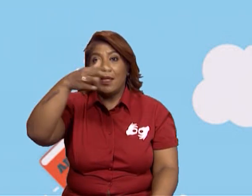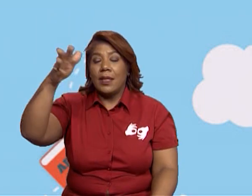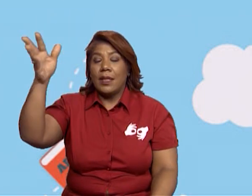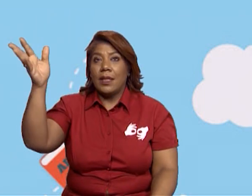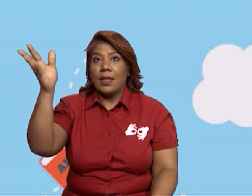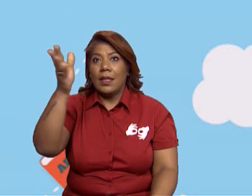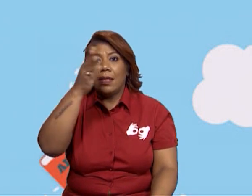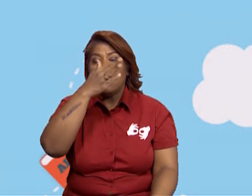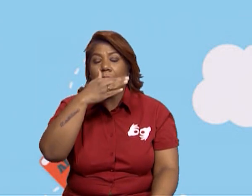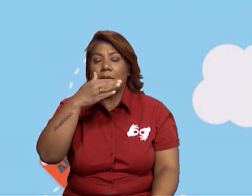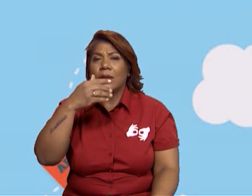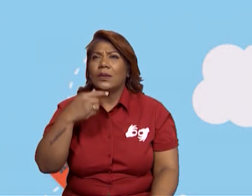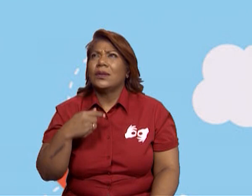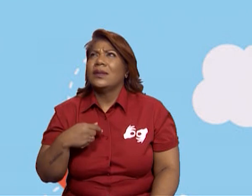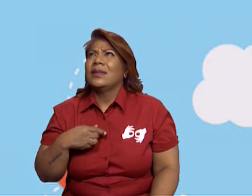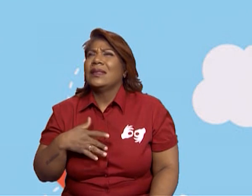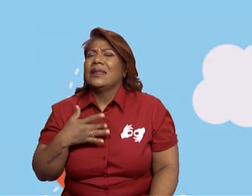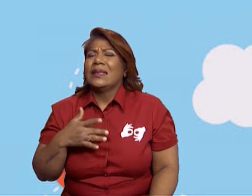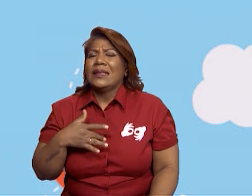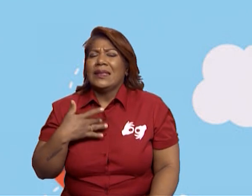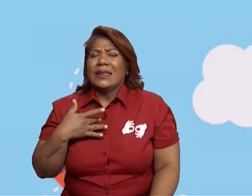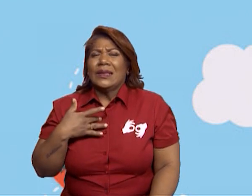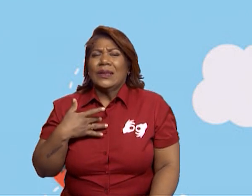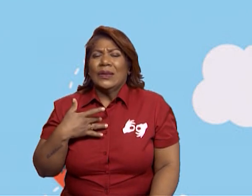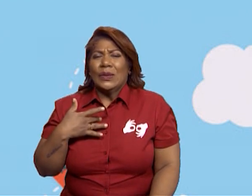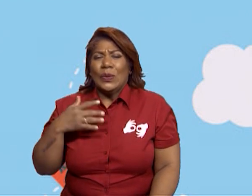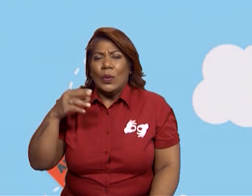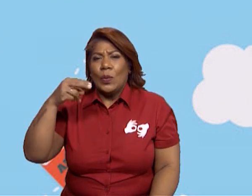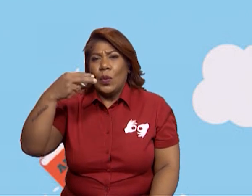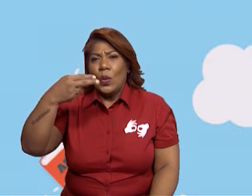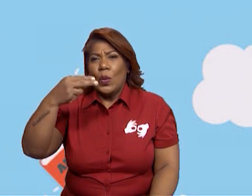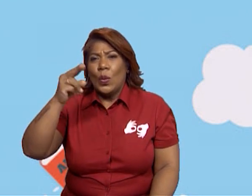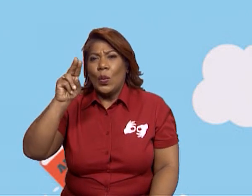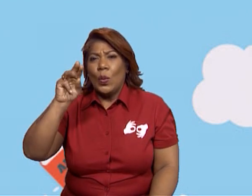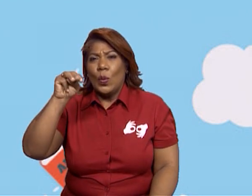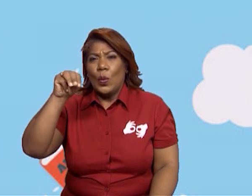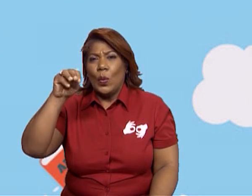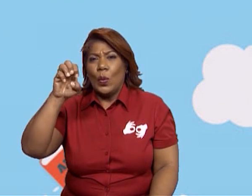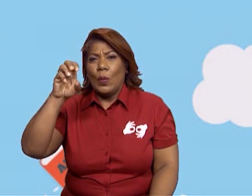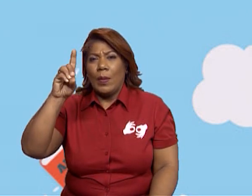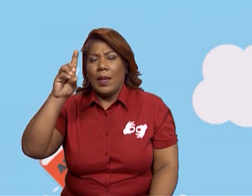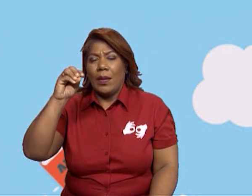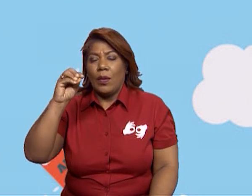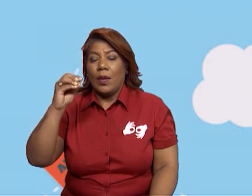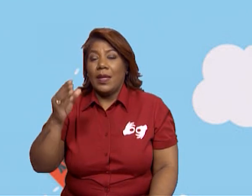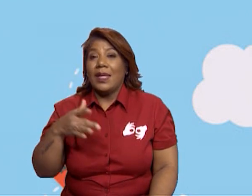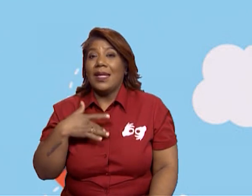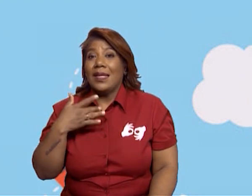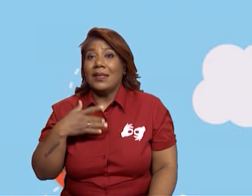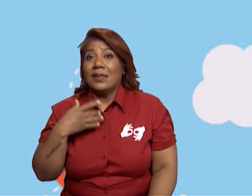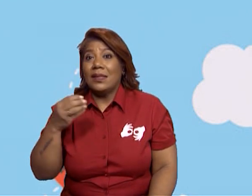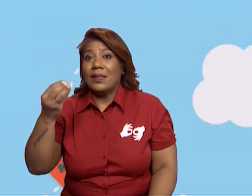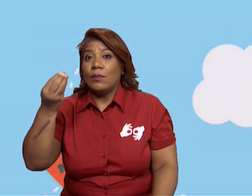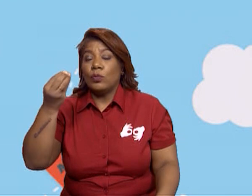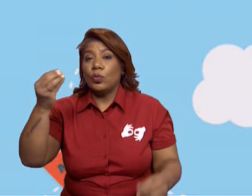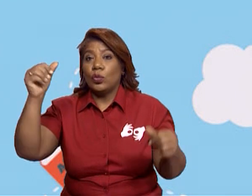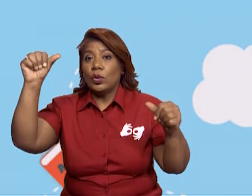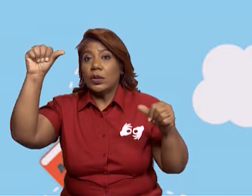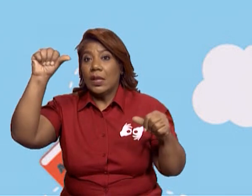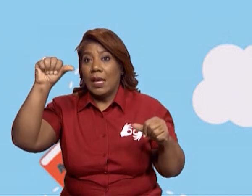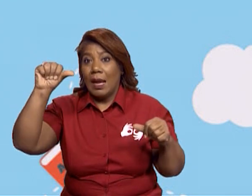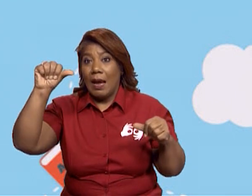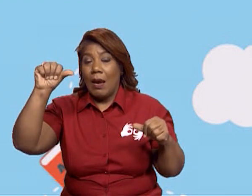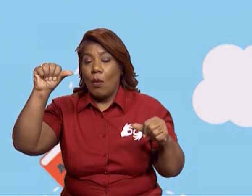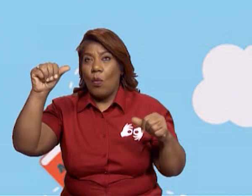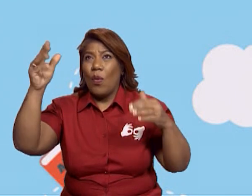veces cuando salimos decimos, ay, pero es que el día está así como húmedo. Sí. Cuanto más humedad,